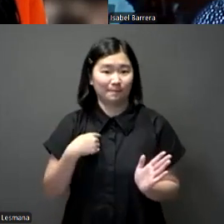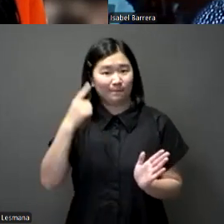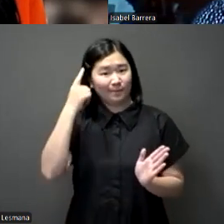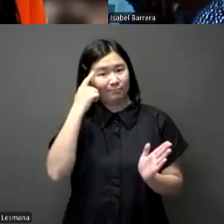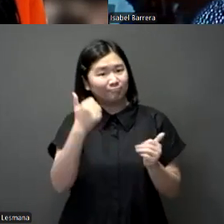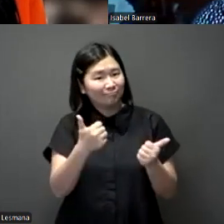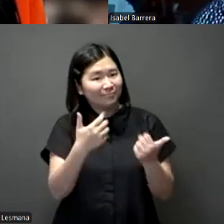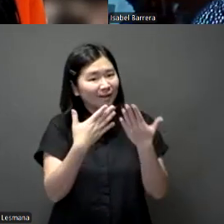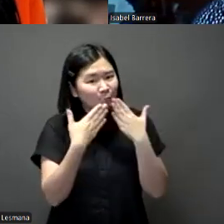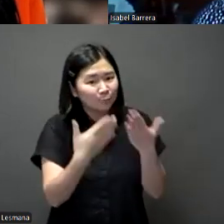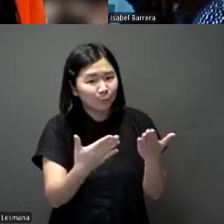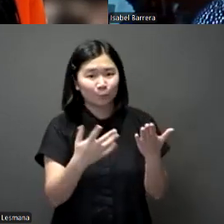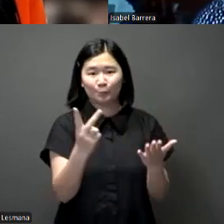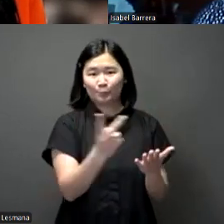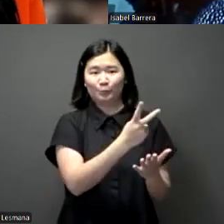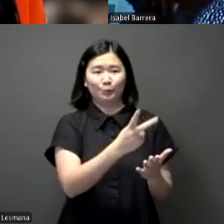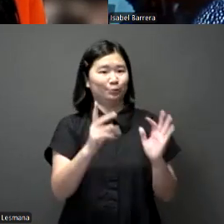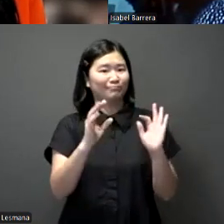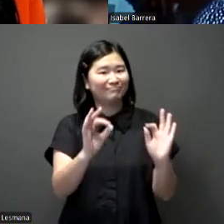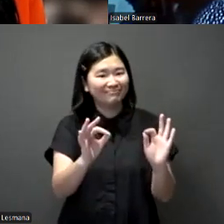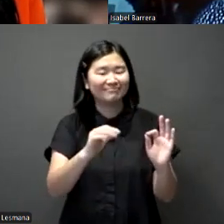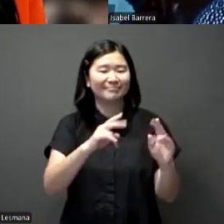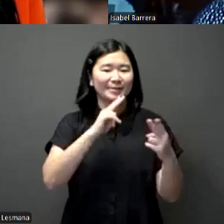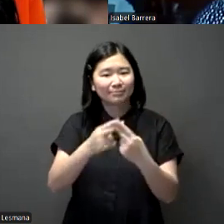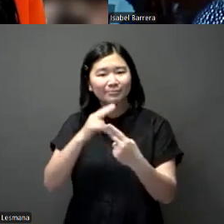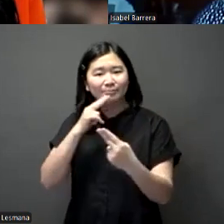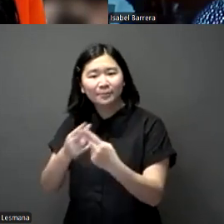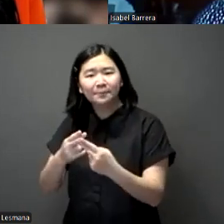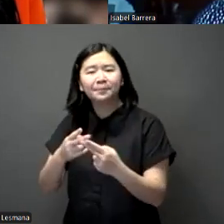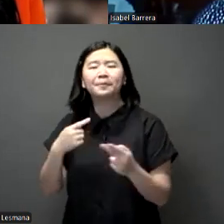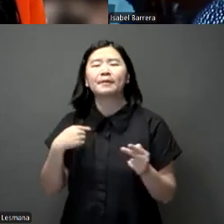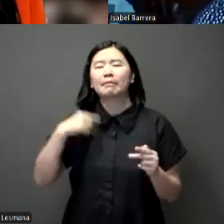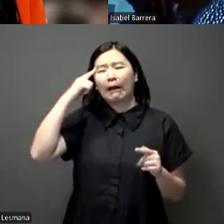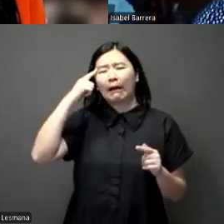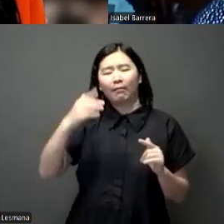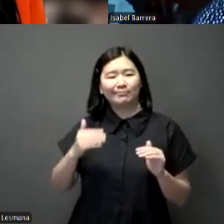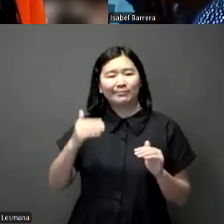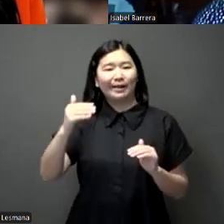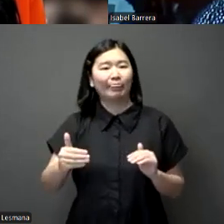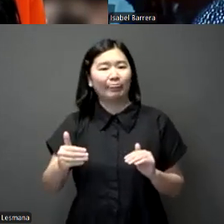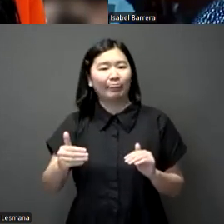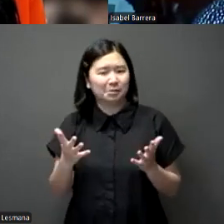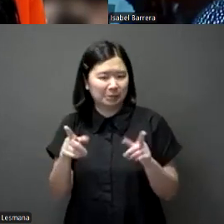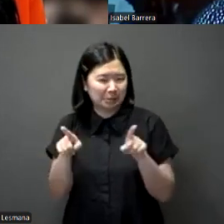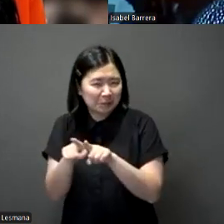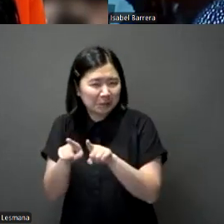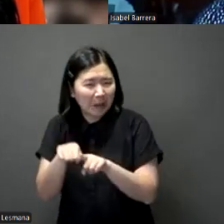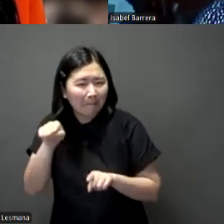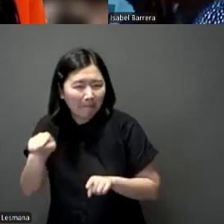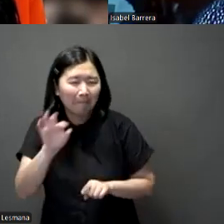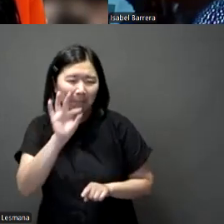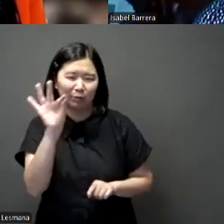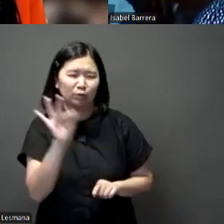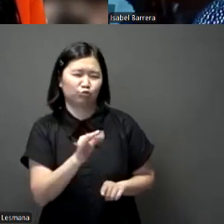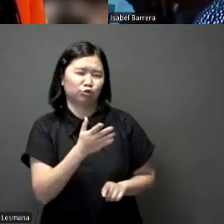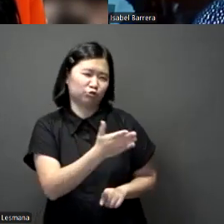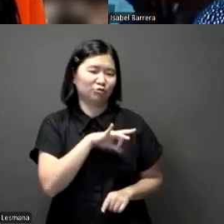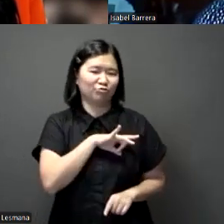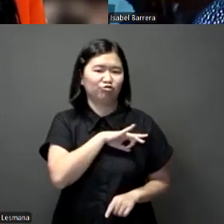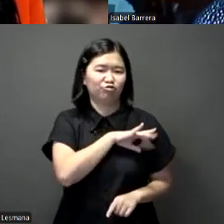es para Gina. ¿Por qué recomiendan rediseñar el proceso?